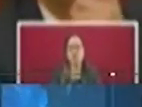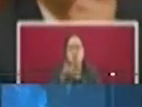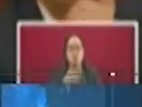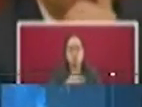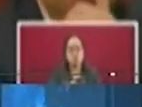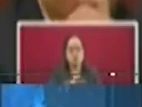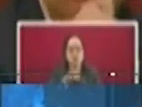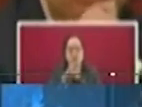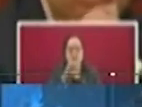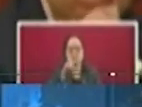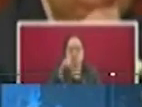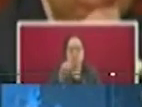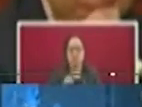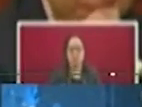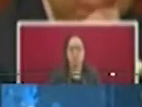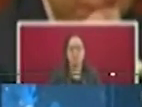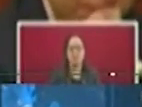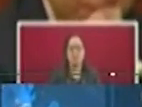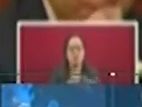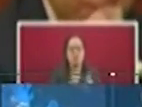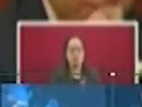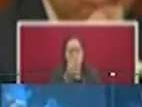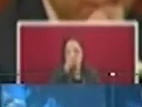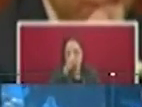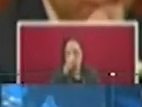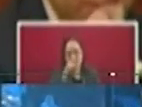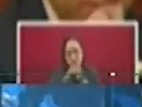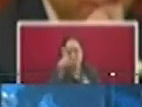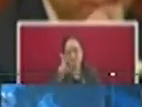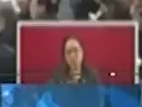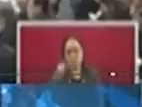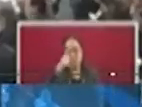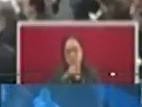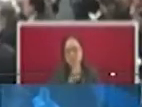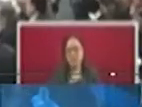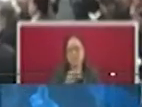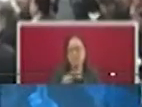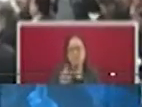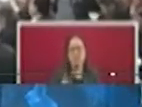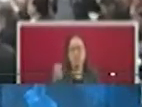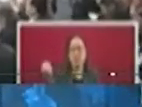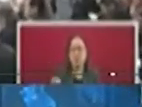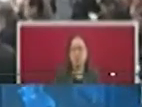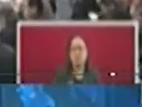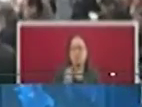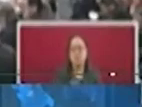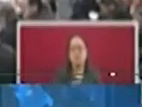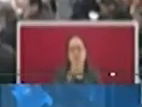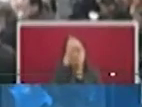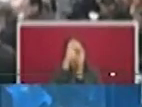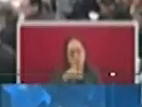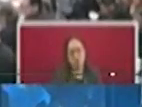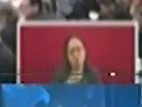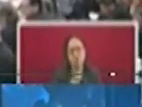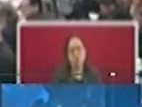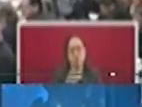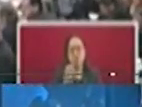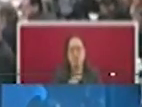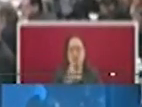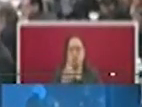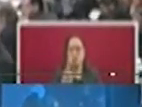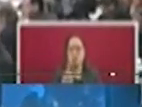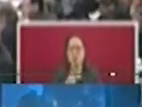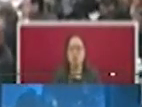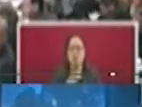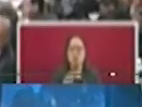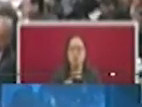habían prácticamente sentenciado que militante, a lo menos del PAN, que tomara